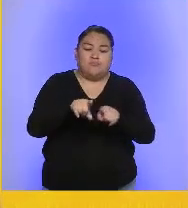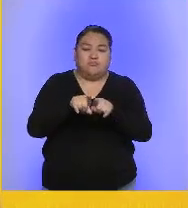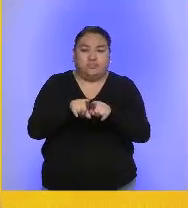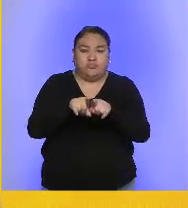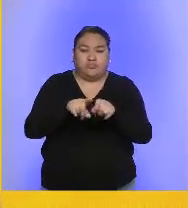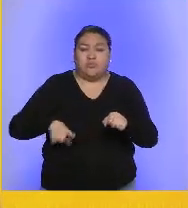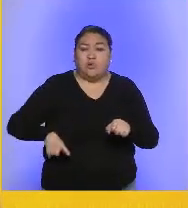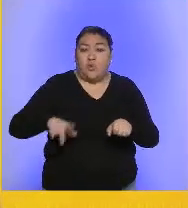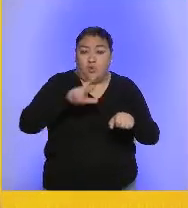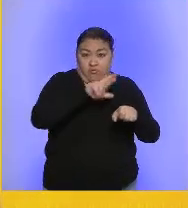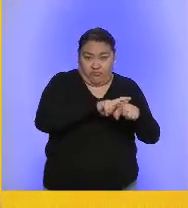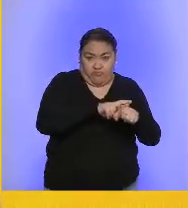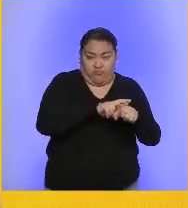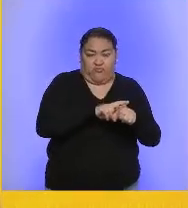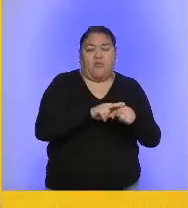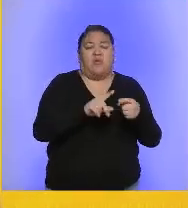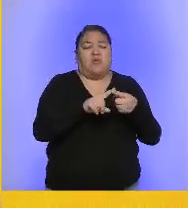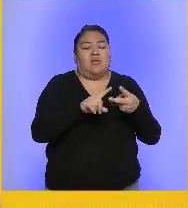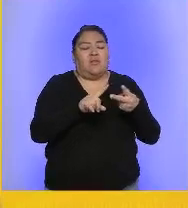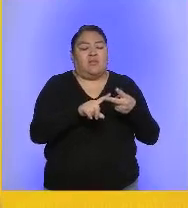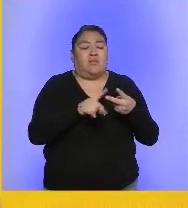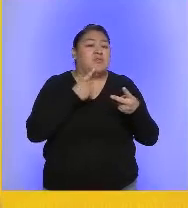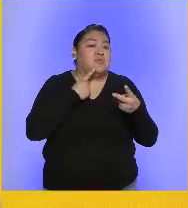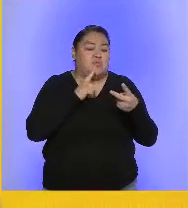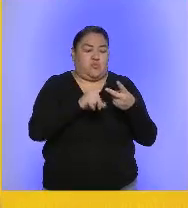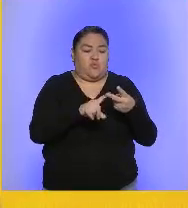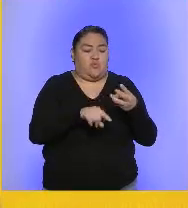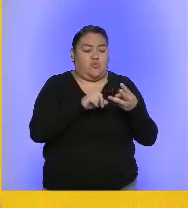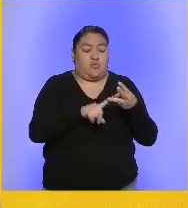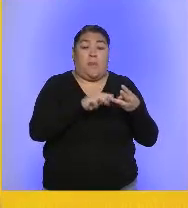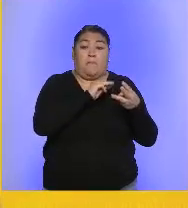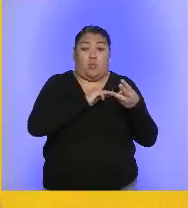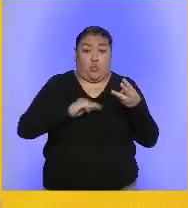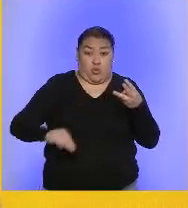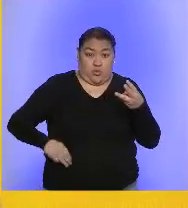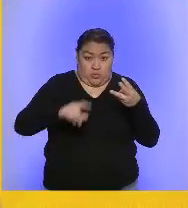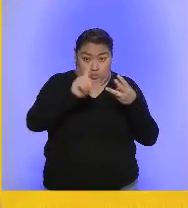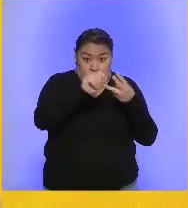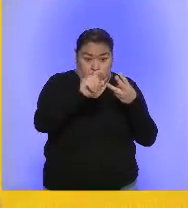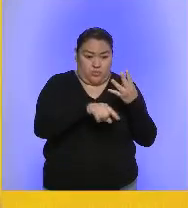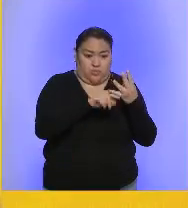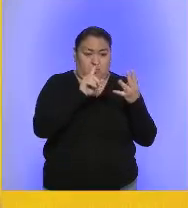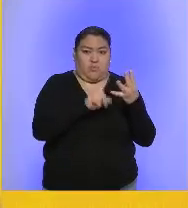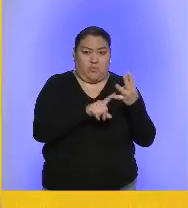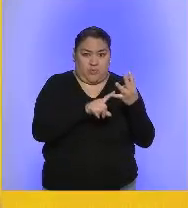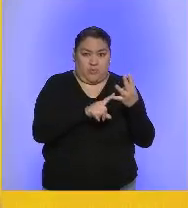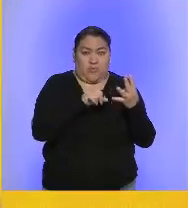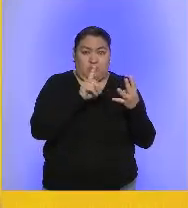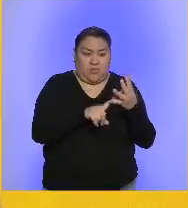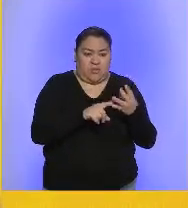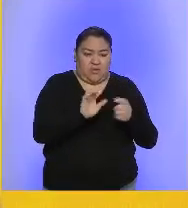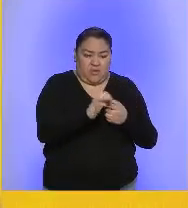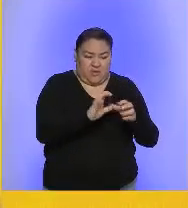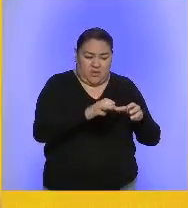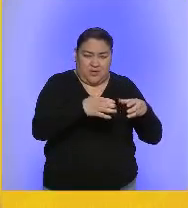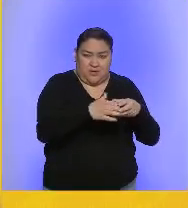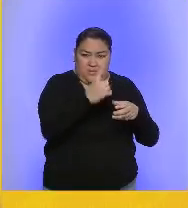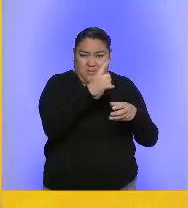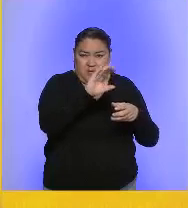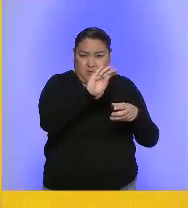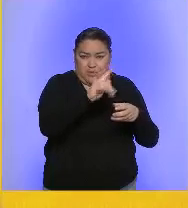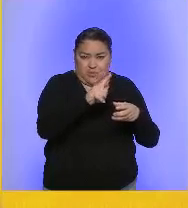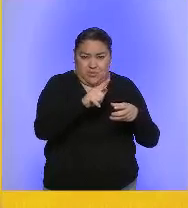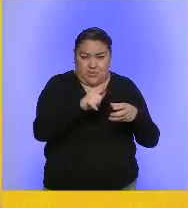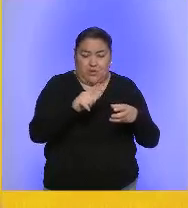gobernatura, 20 municipios y 197 regidurías. ¿Cuál fue el índice en